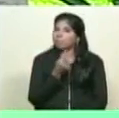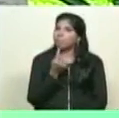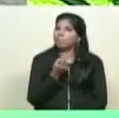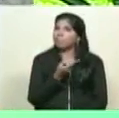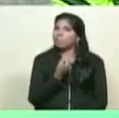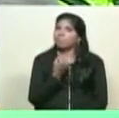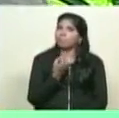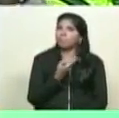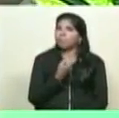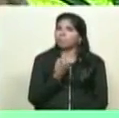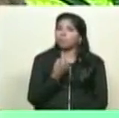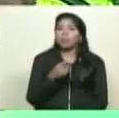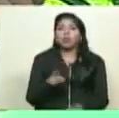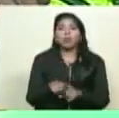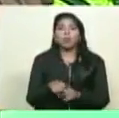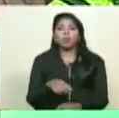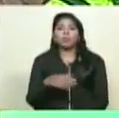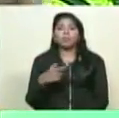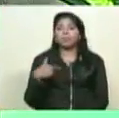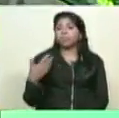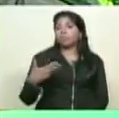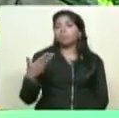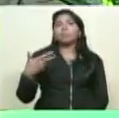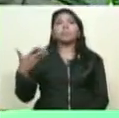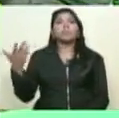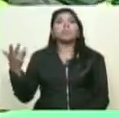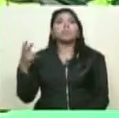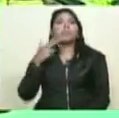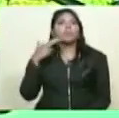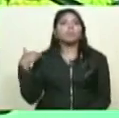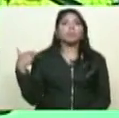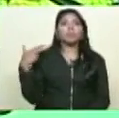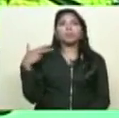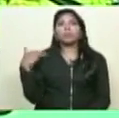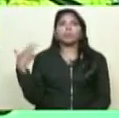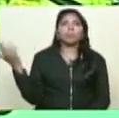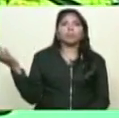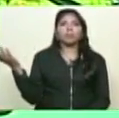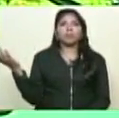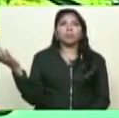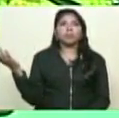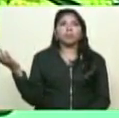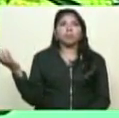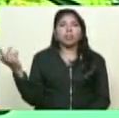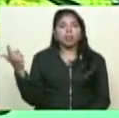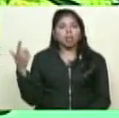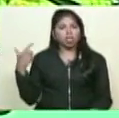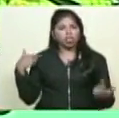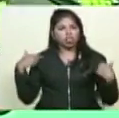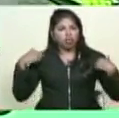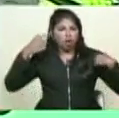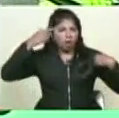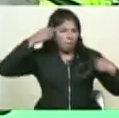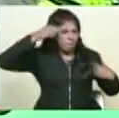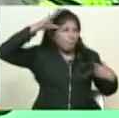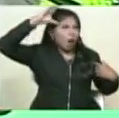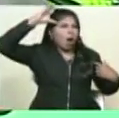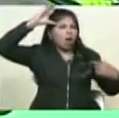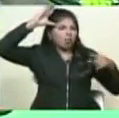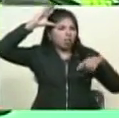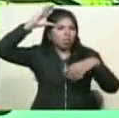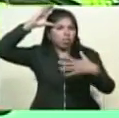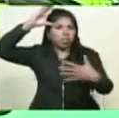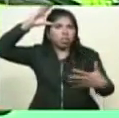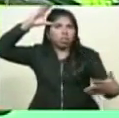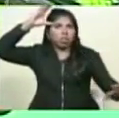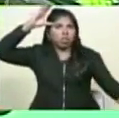para lucirse, primero, para dársela que saben más que los demás, cuando